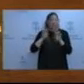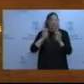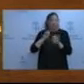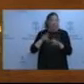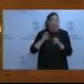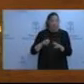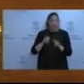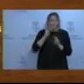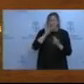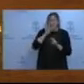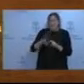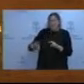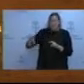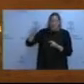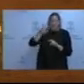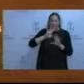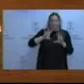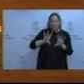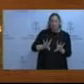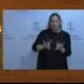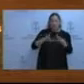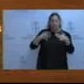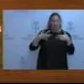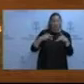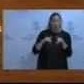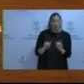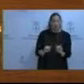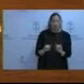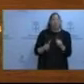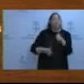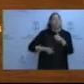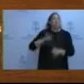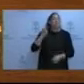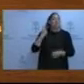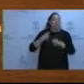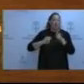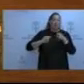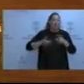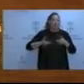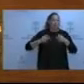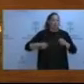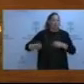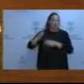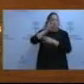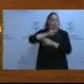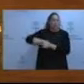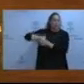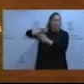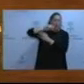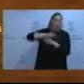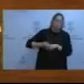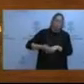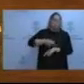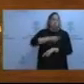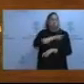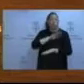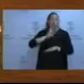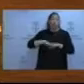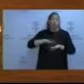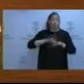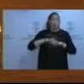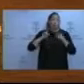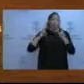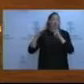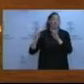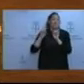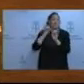obras menores, sino que se han convertido en necesidad de inversión y elevados gastos de mantenimiento por la excesiva antigüedad de las instalaciones. Este es el